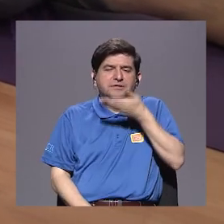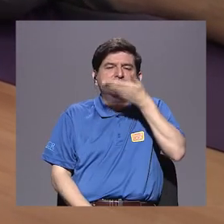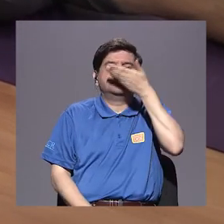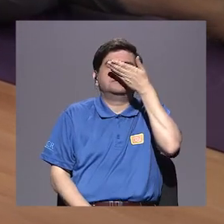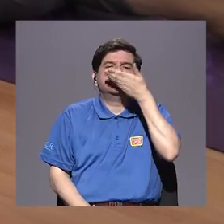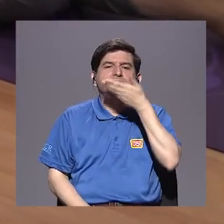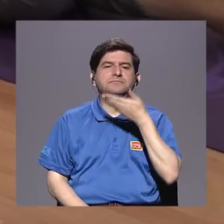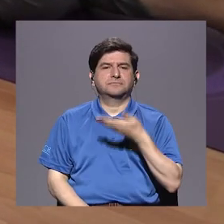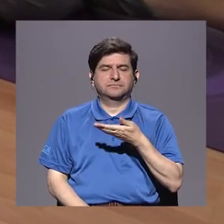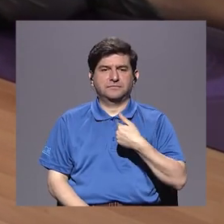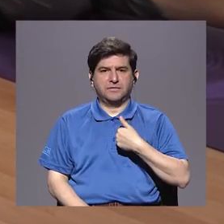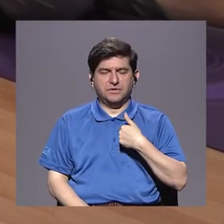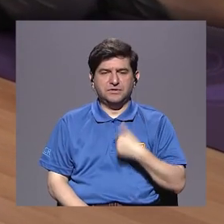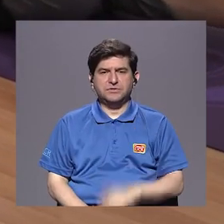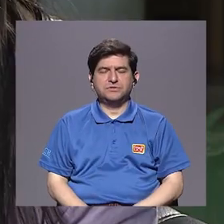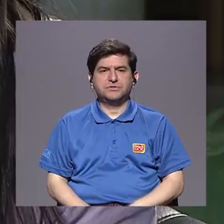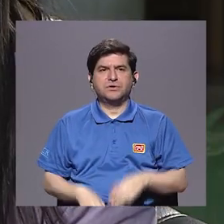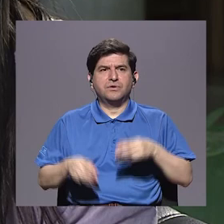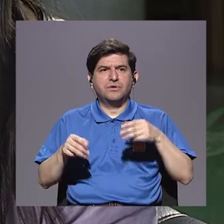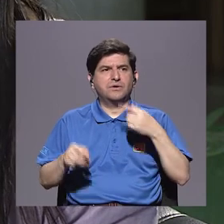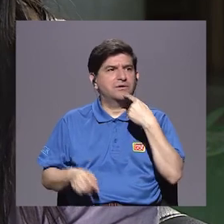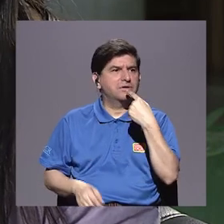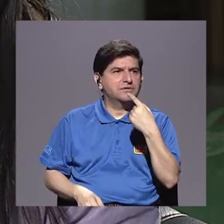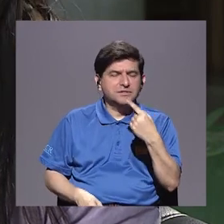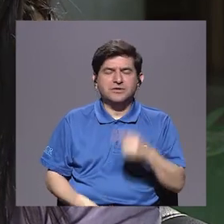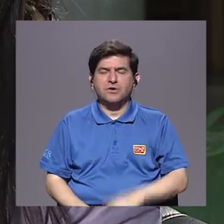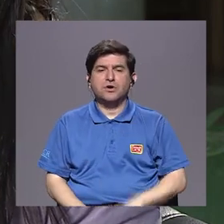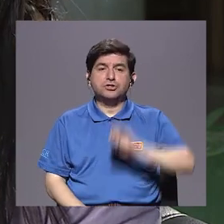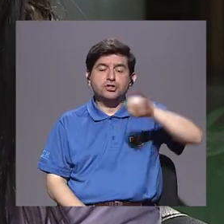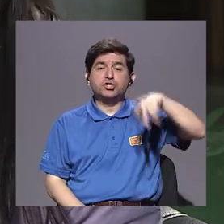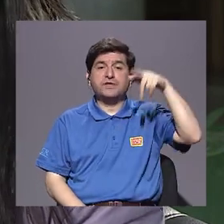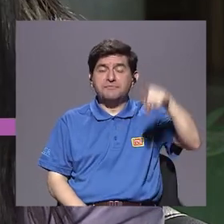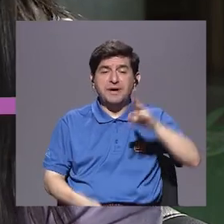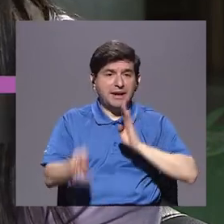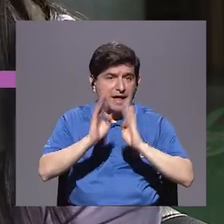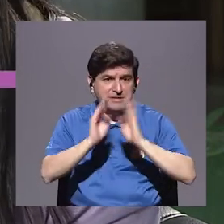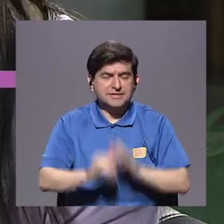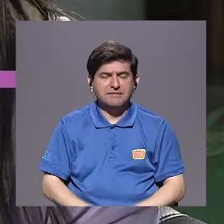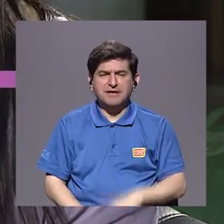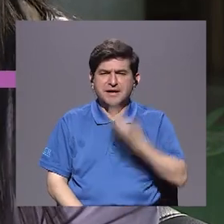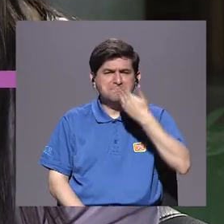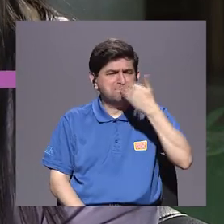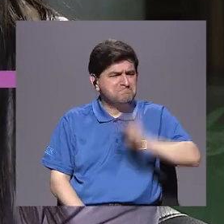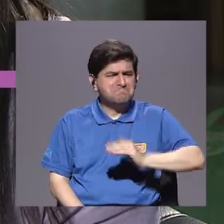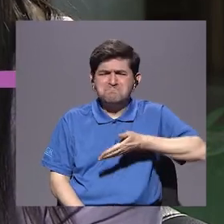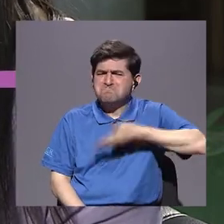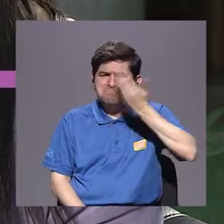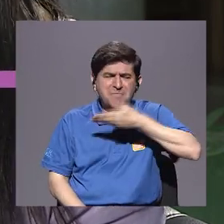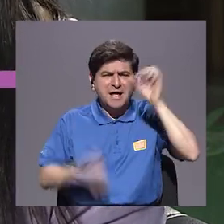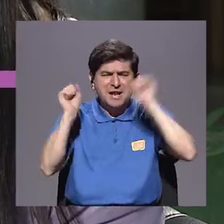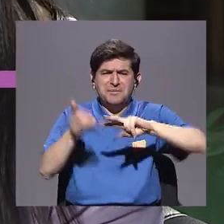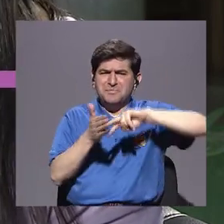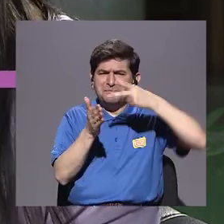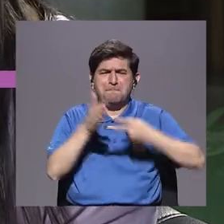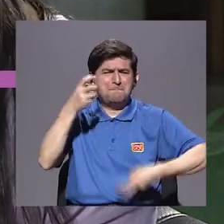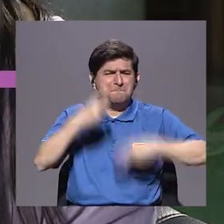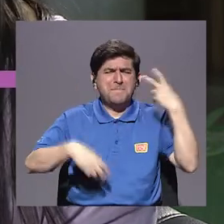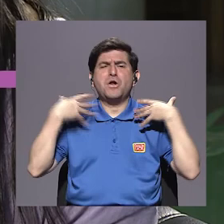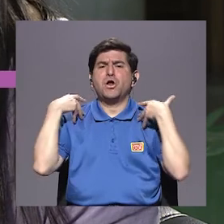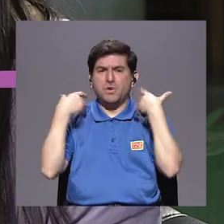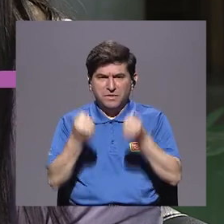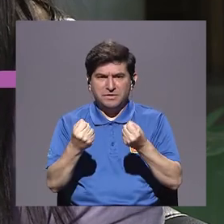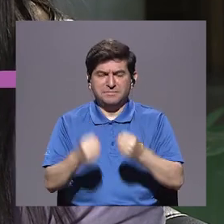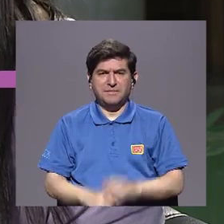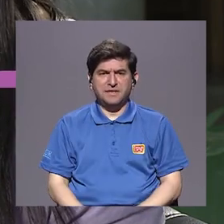respiración. Joseph Pilates hablaba de que una mala respiración podía traerme problemas de